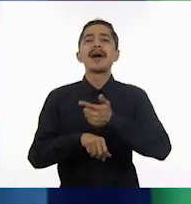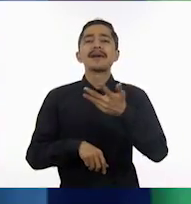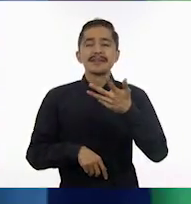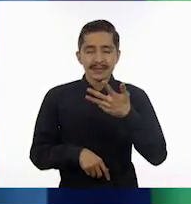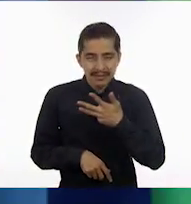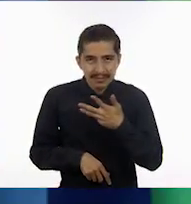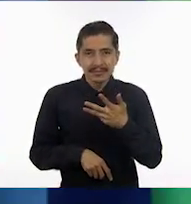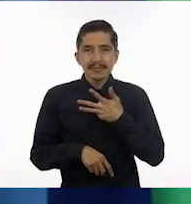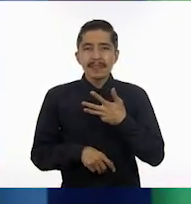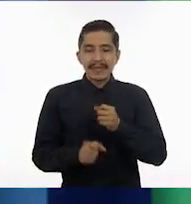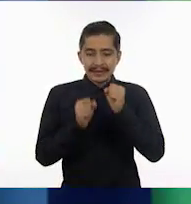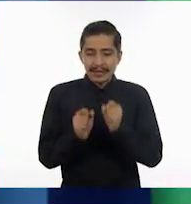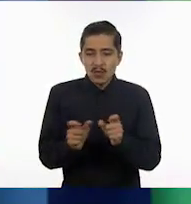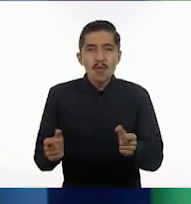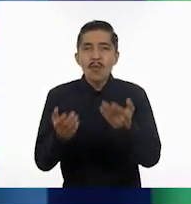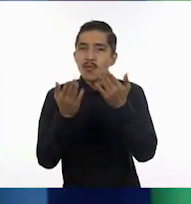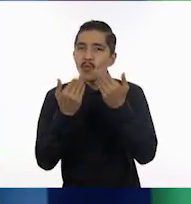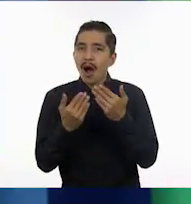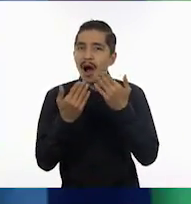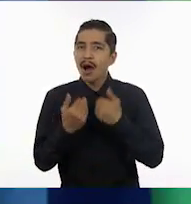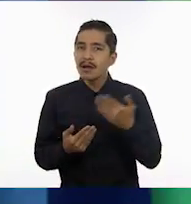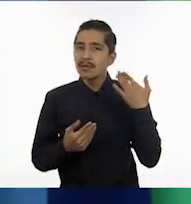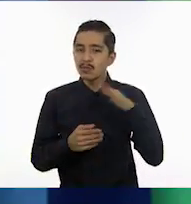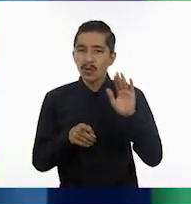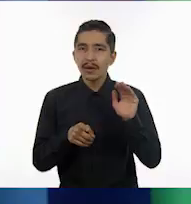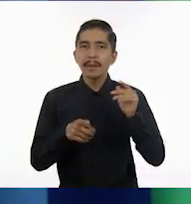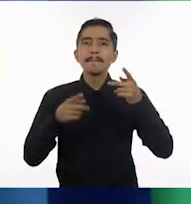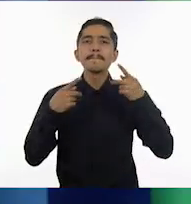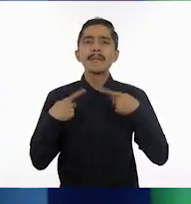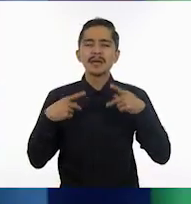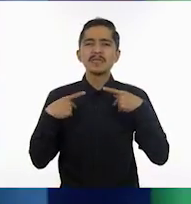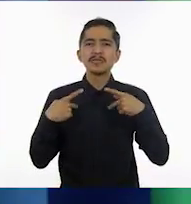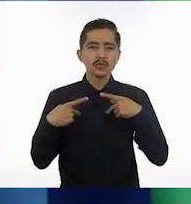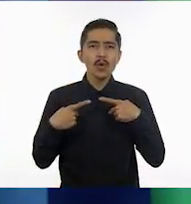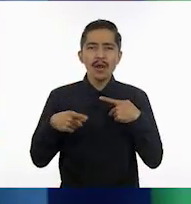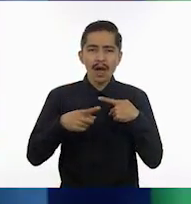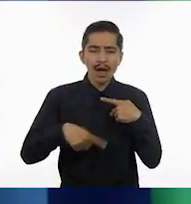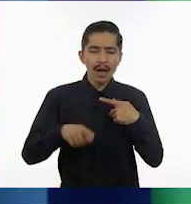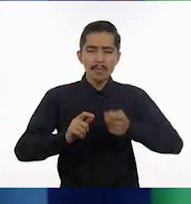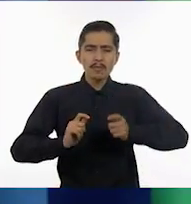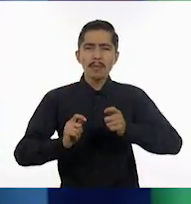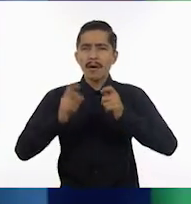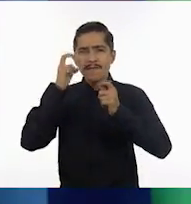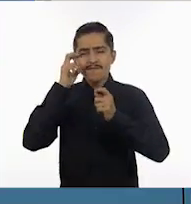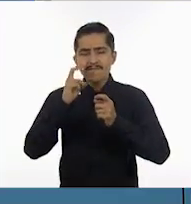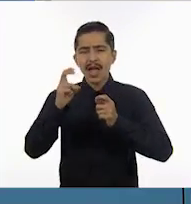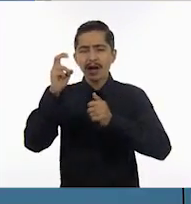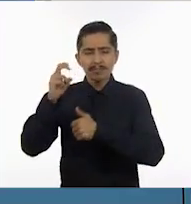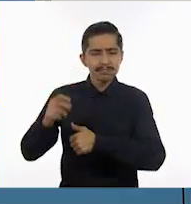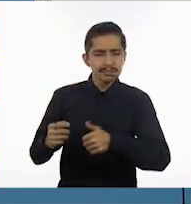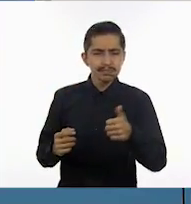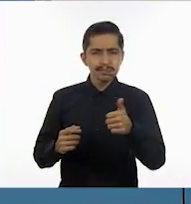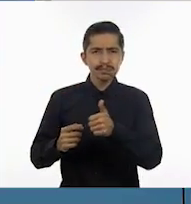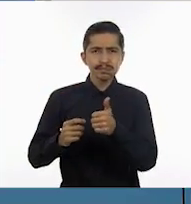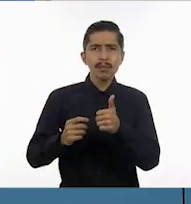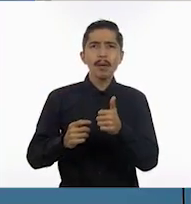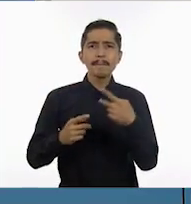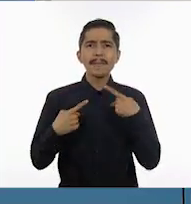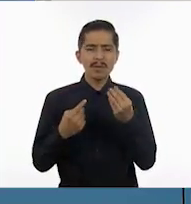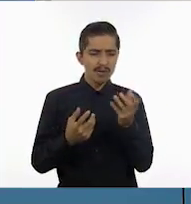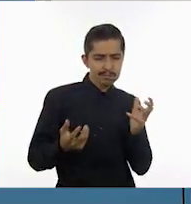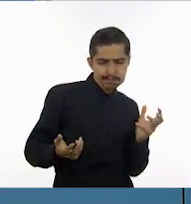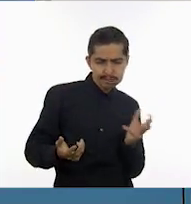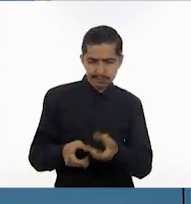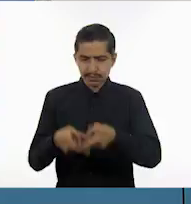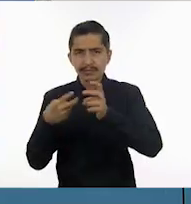existía inseguridad en esa época. Y la gente era despojada de sus pertenencias cuando realizaban viajes. Así es. Como